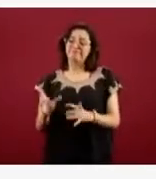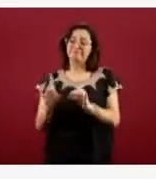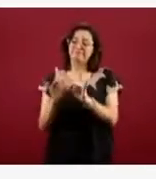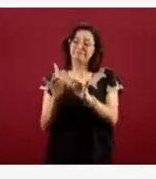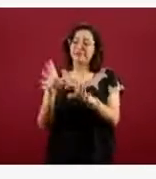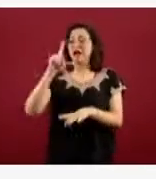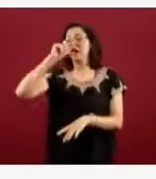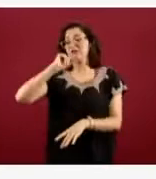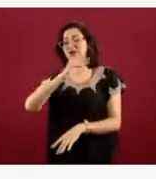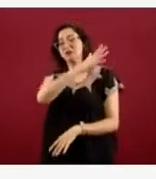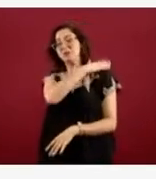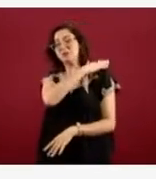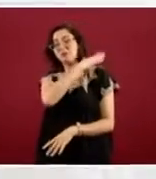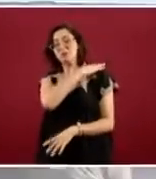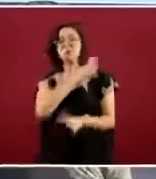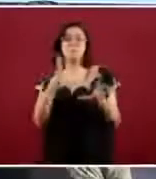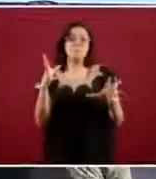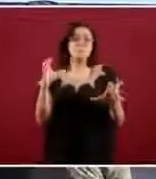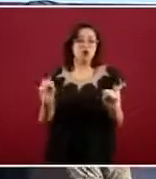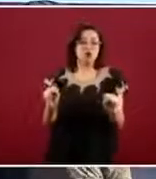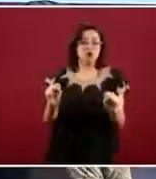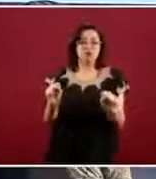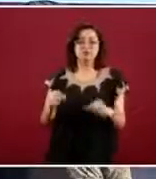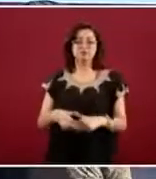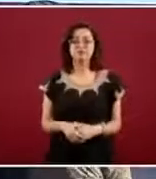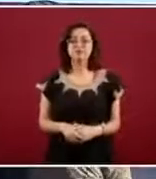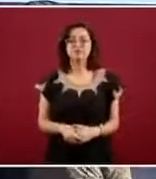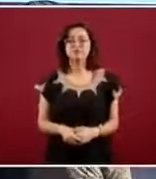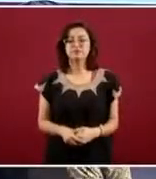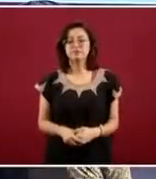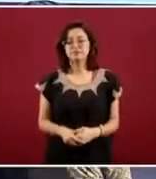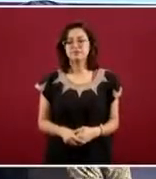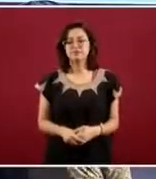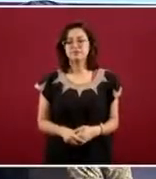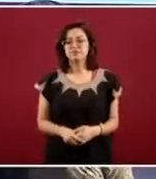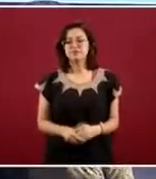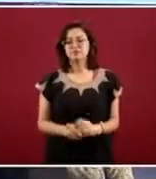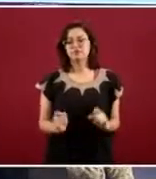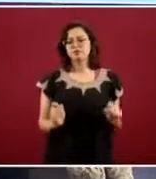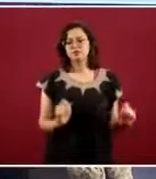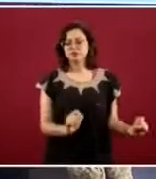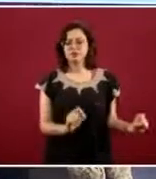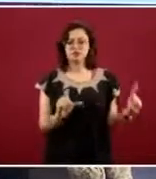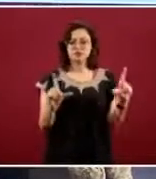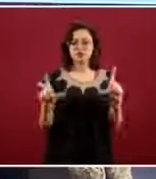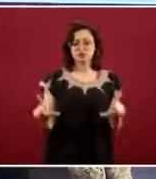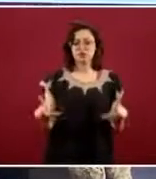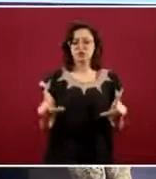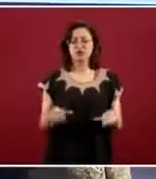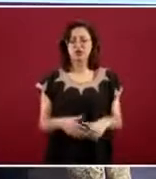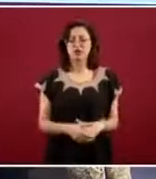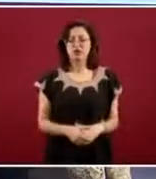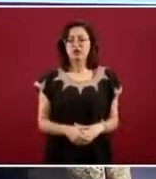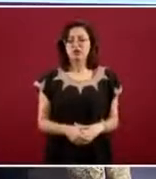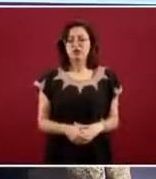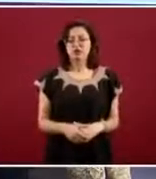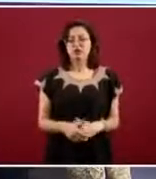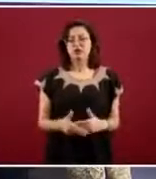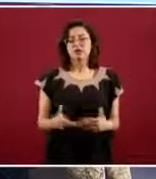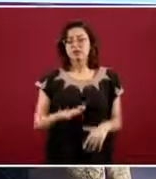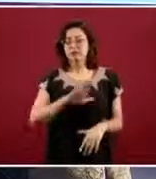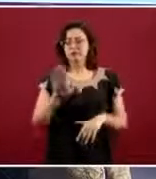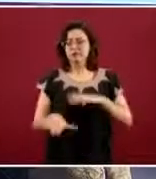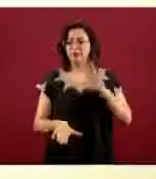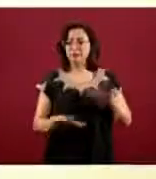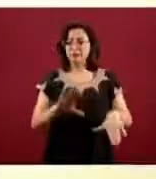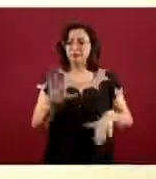falla pulmonar. La siguiente, por favor. La distribución en su momento de estas defunciones